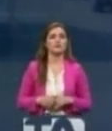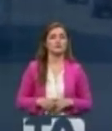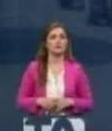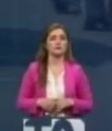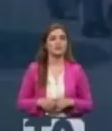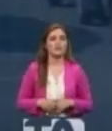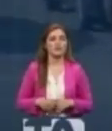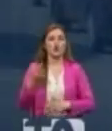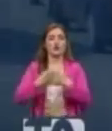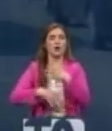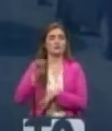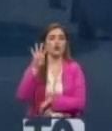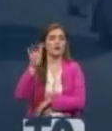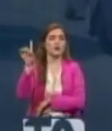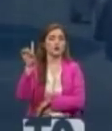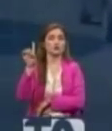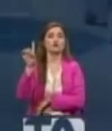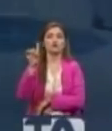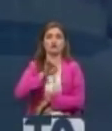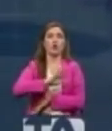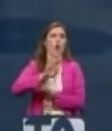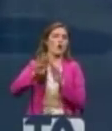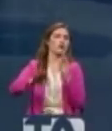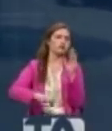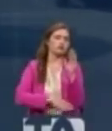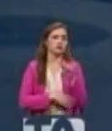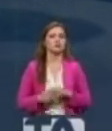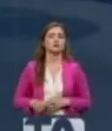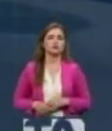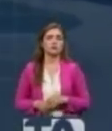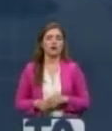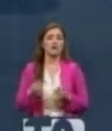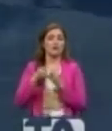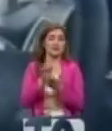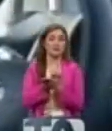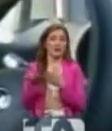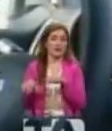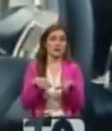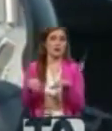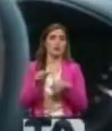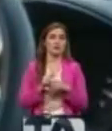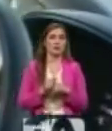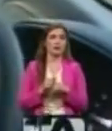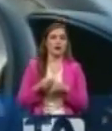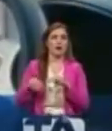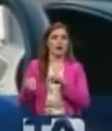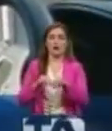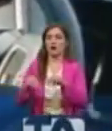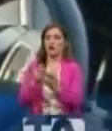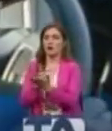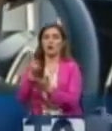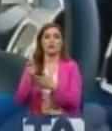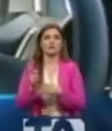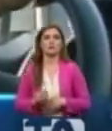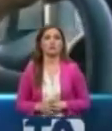en el día conduce 41 kilómetros. Esto sin contar las actividades del fin de semana. El ir a hacer compras, el